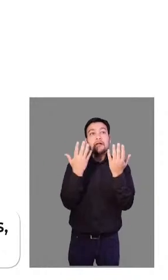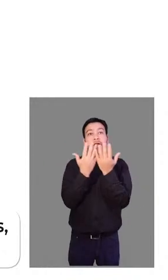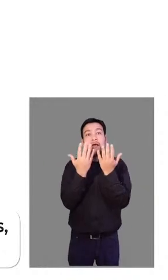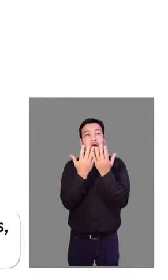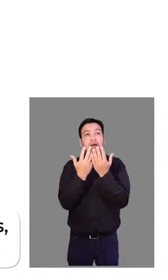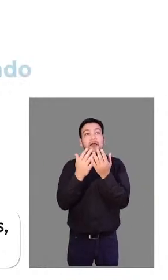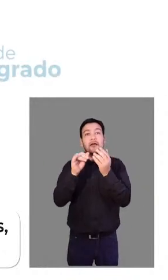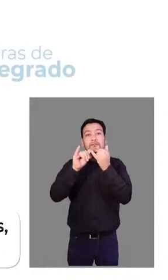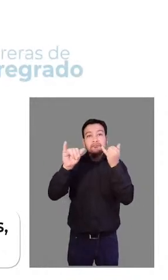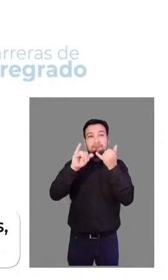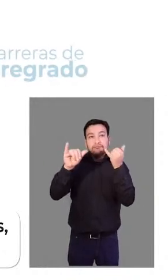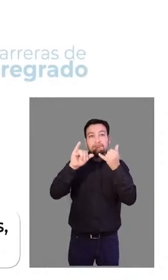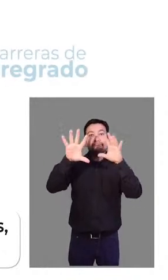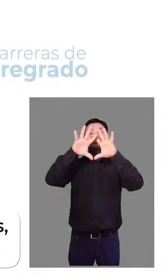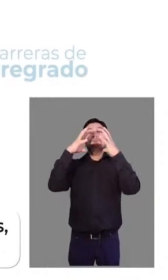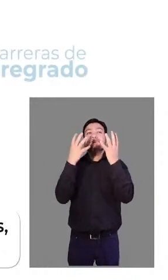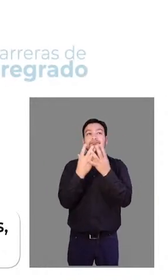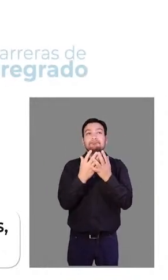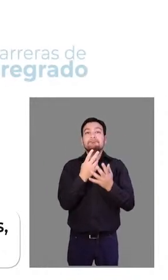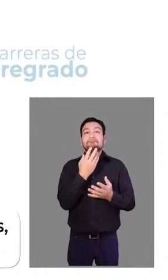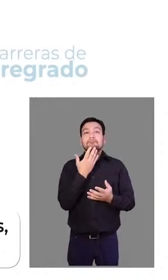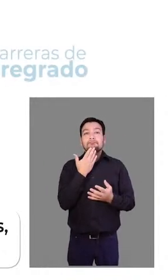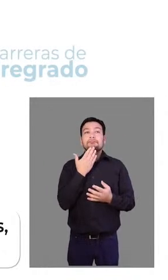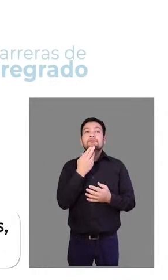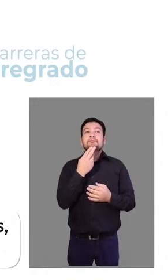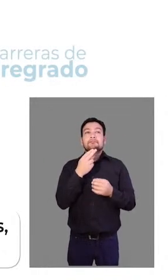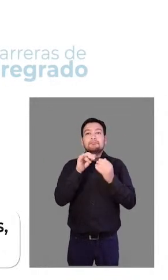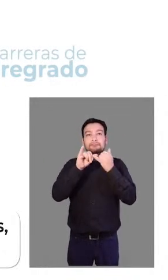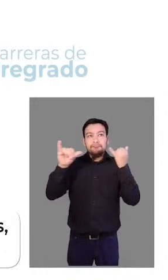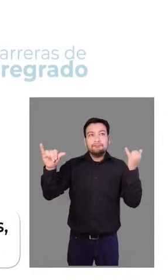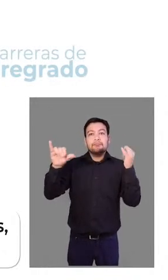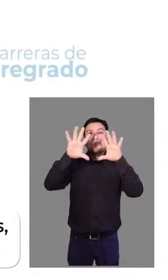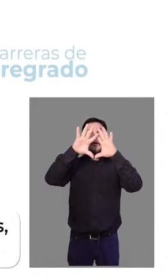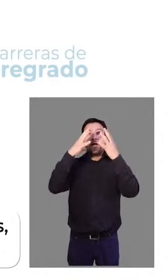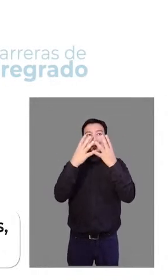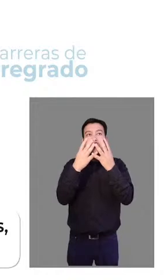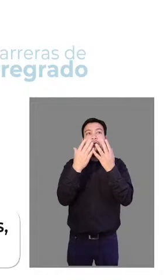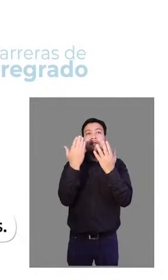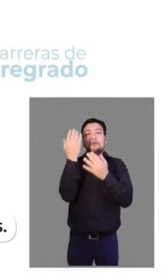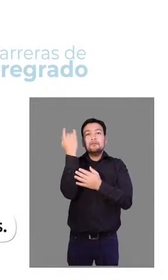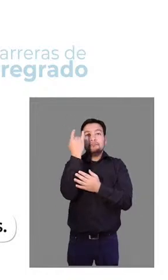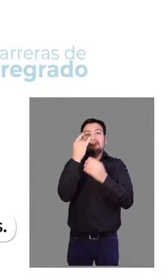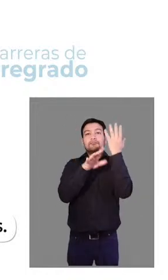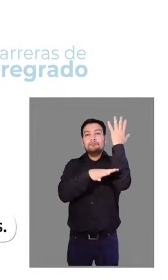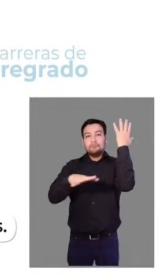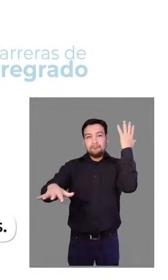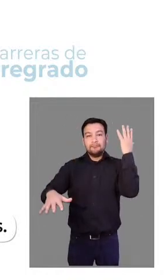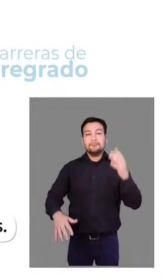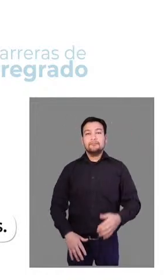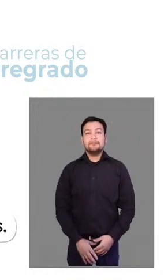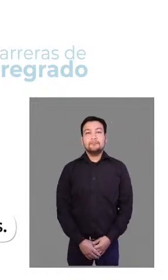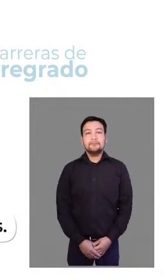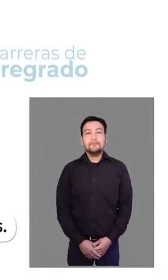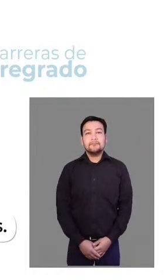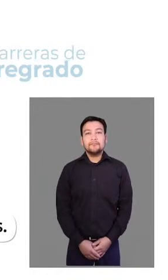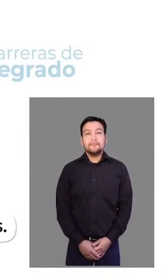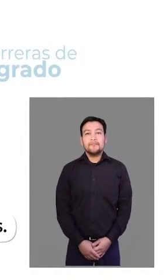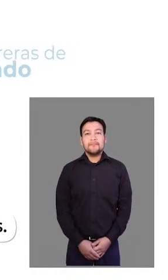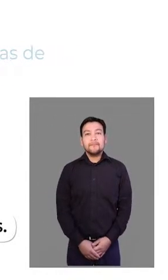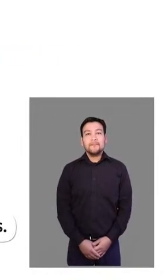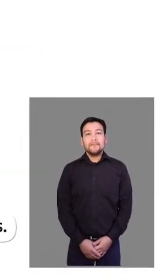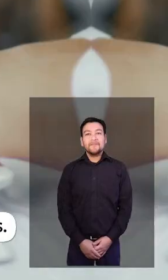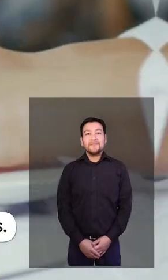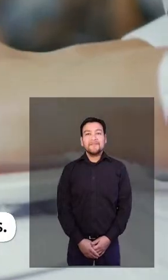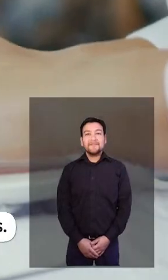institutos, 5 centros, 17 carreras de pregrado, un programa de doctorado, una variada oferta de magísteres